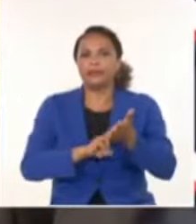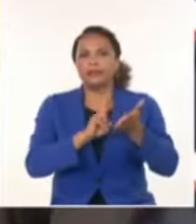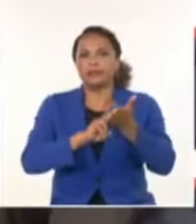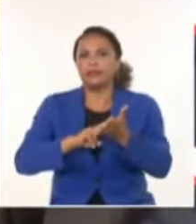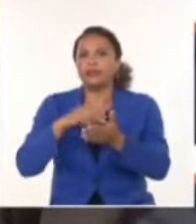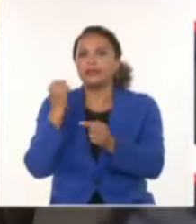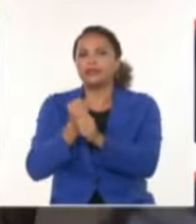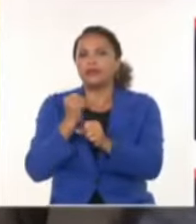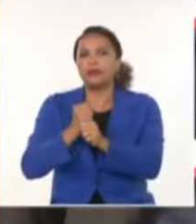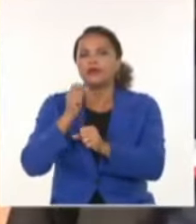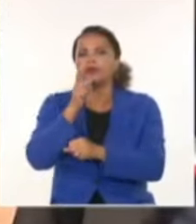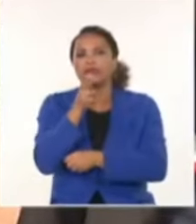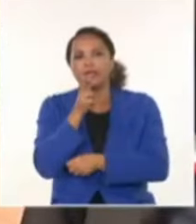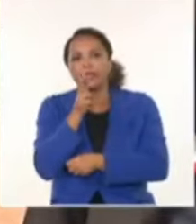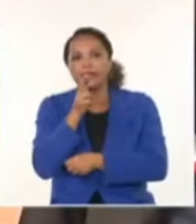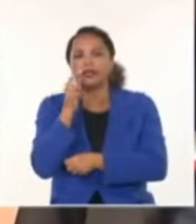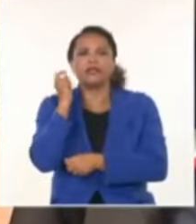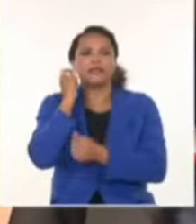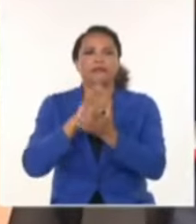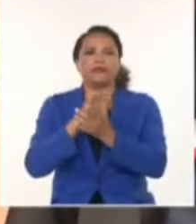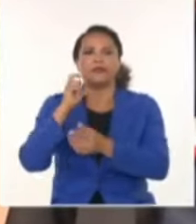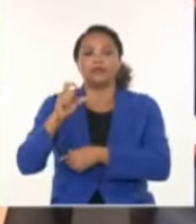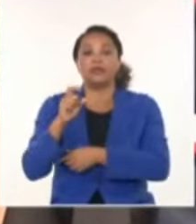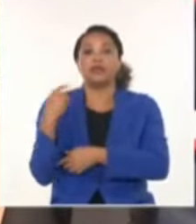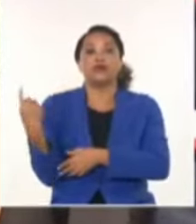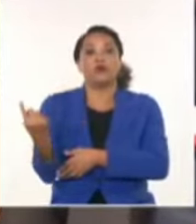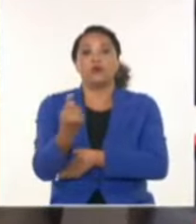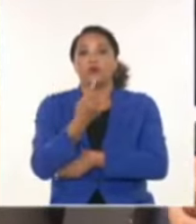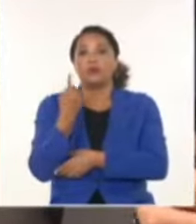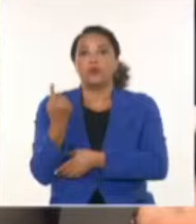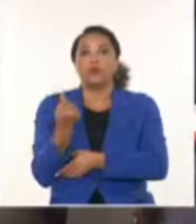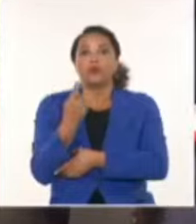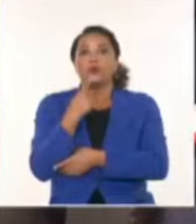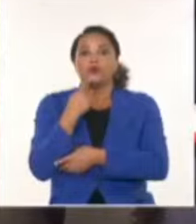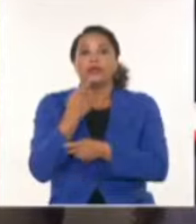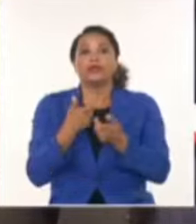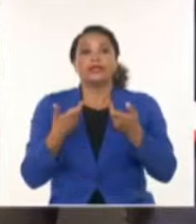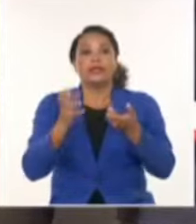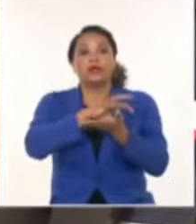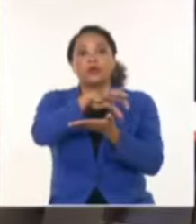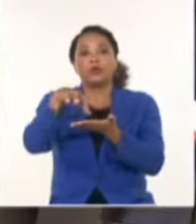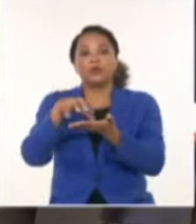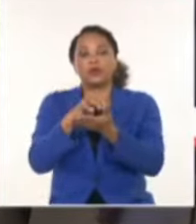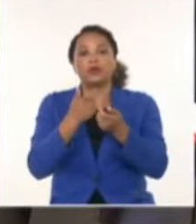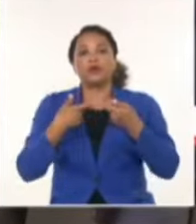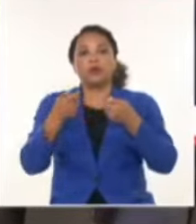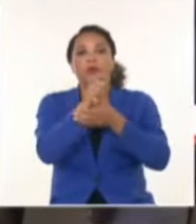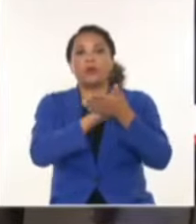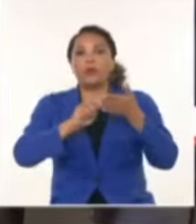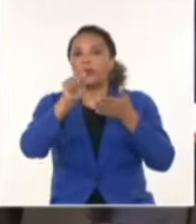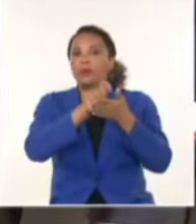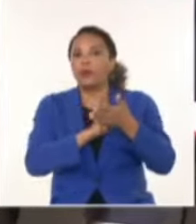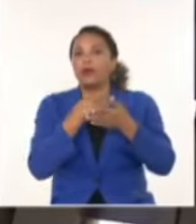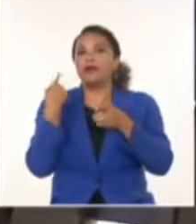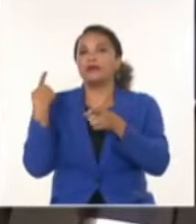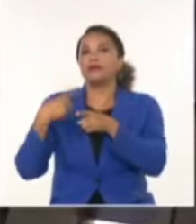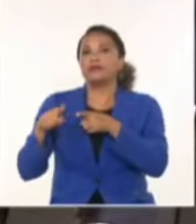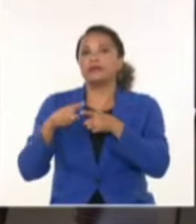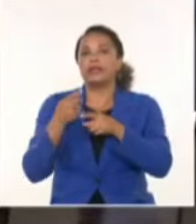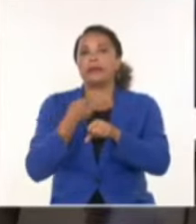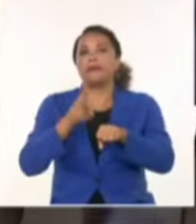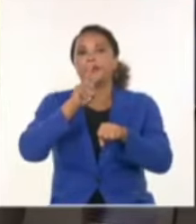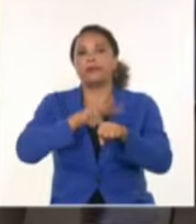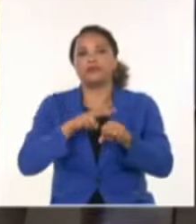los cdr de la federación el papel de la circunscripción con el grupo de trabajo comunitario el grupo de